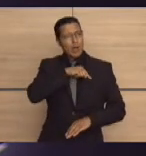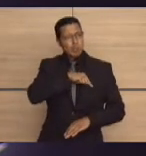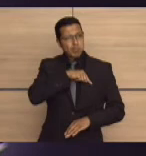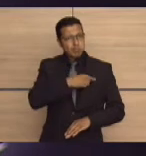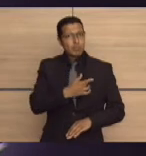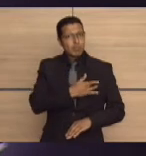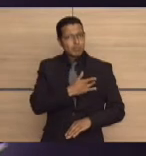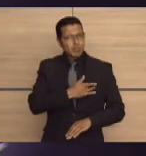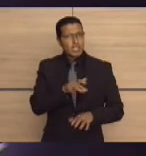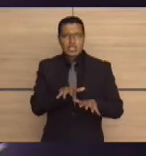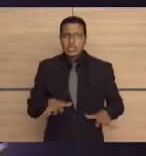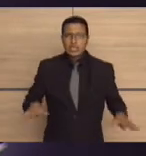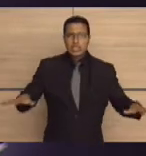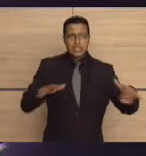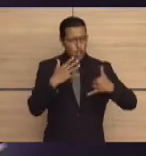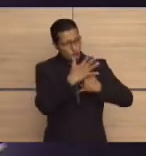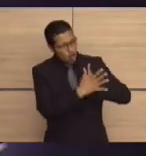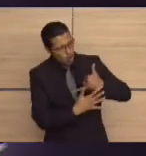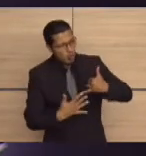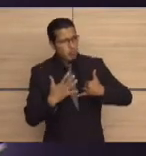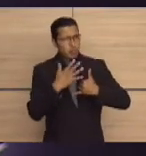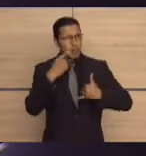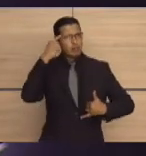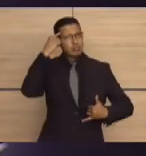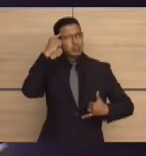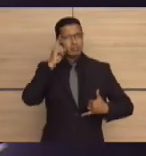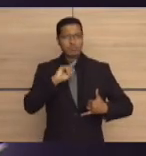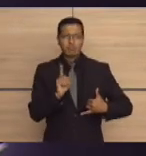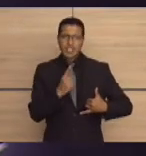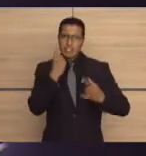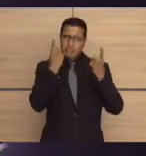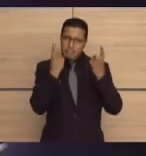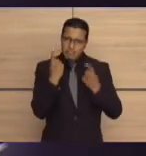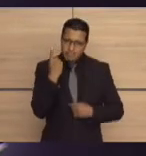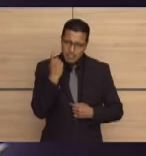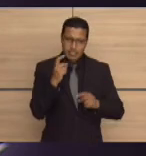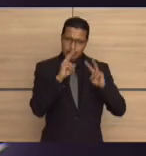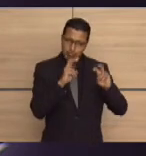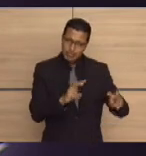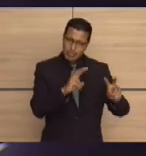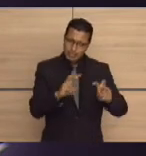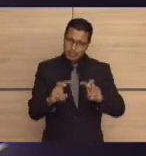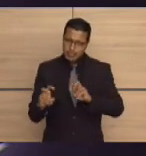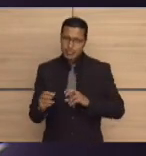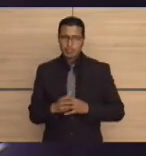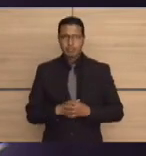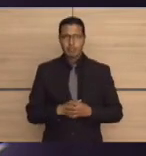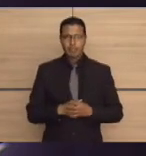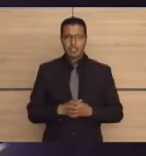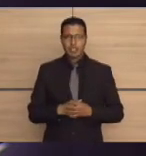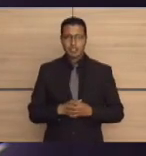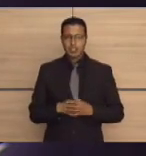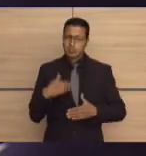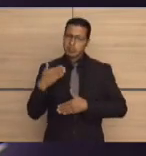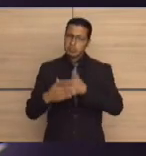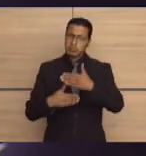vastedad del territorio y la complejidad de sus memorias y de sus posibilidades. Pero se fue configurando el